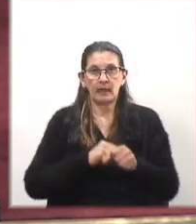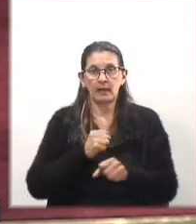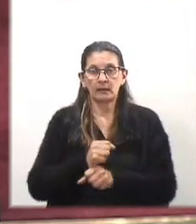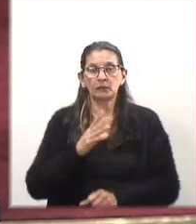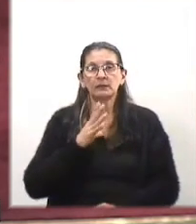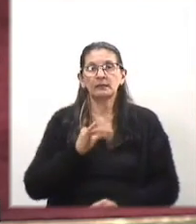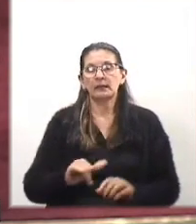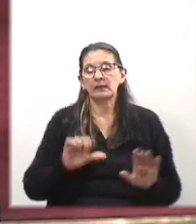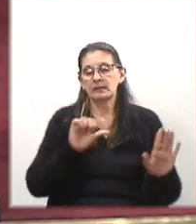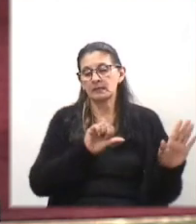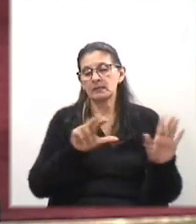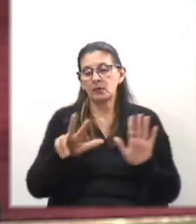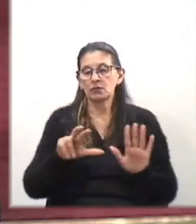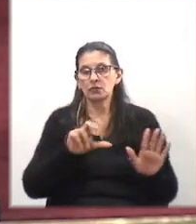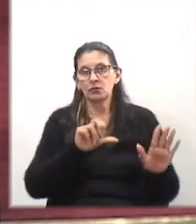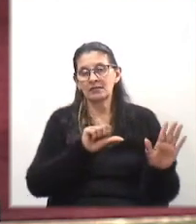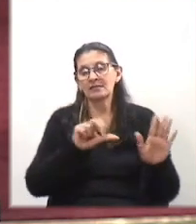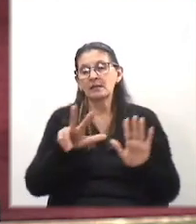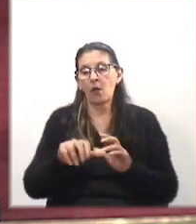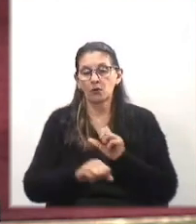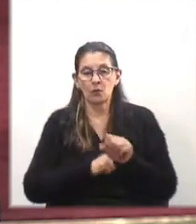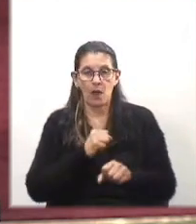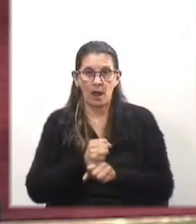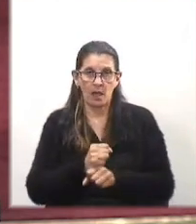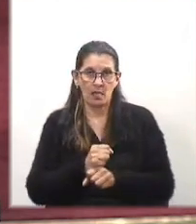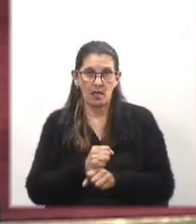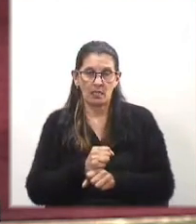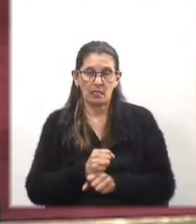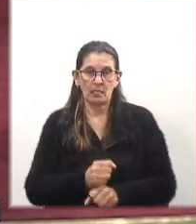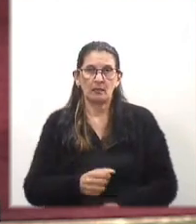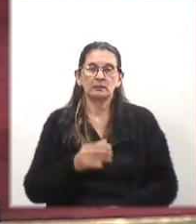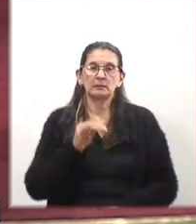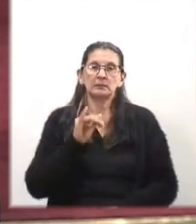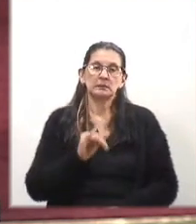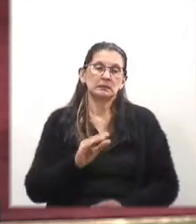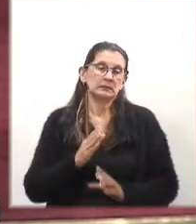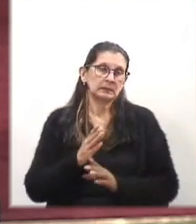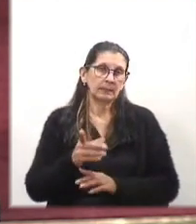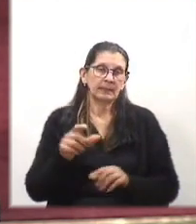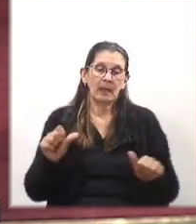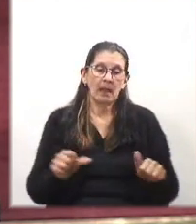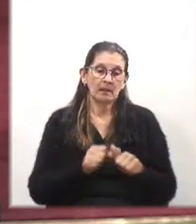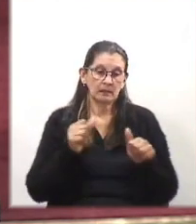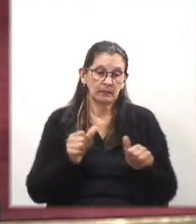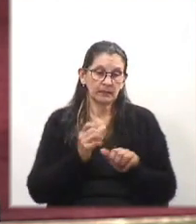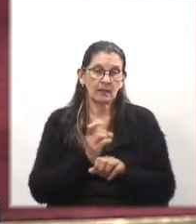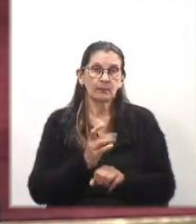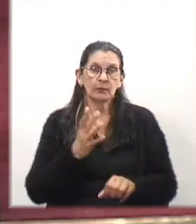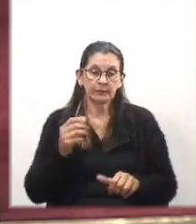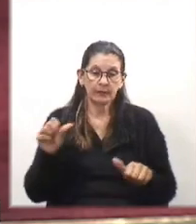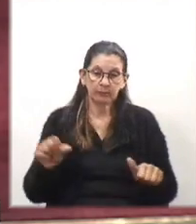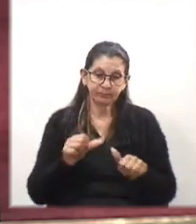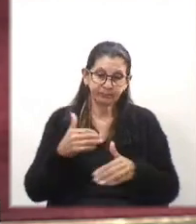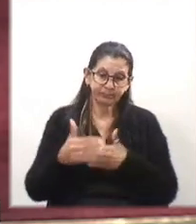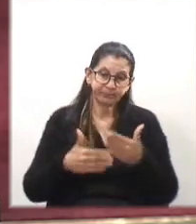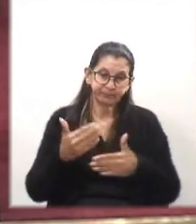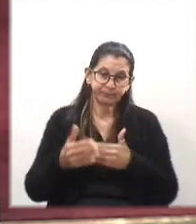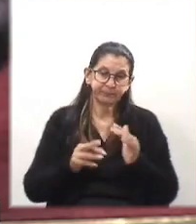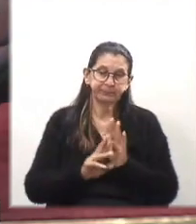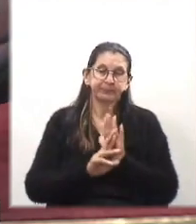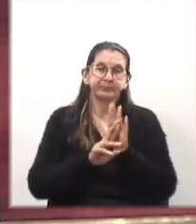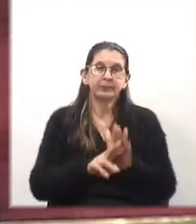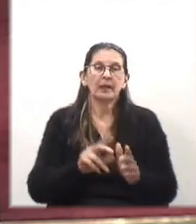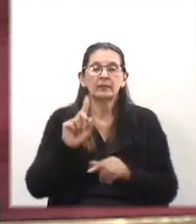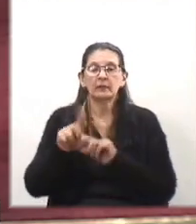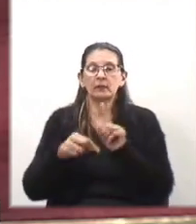tenga al menos 68 años de edad, siempre que la actividad profesional desarrollada sea al amparo de